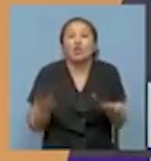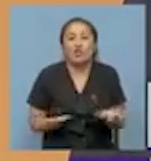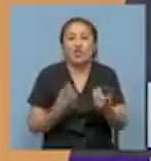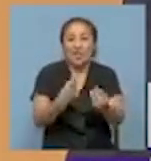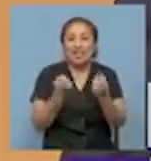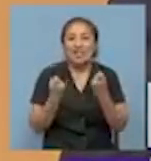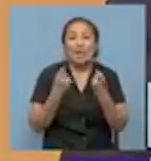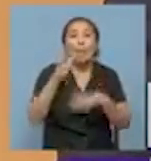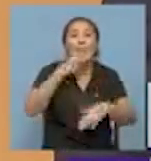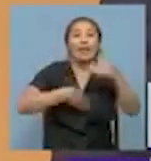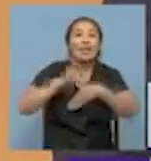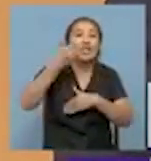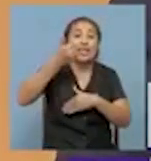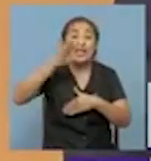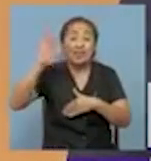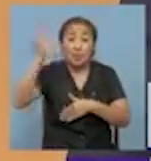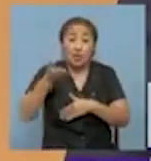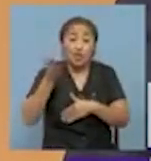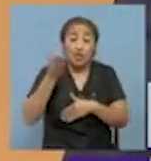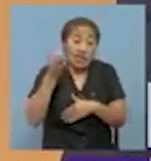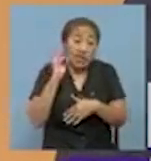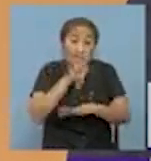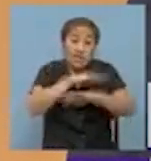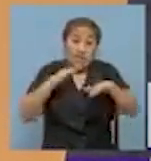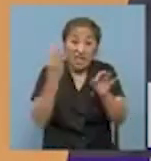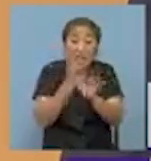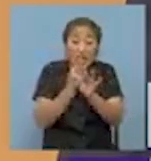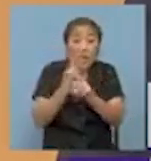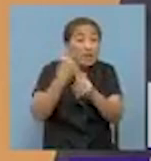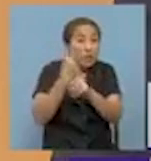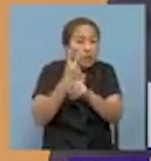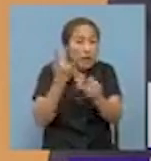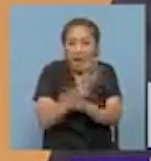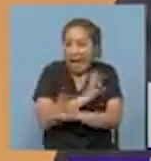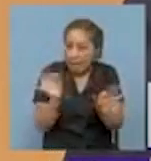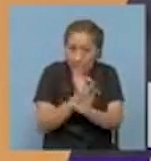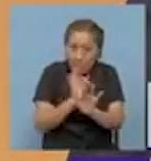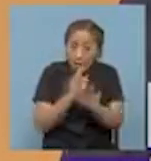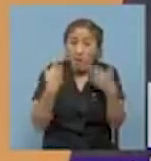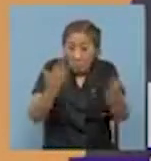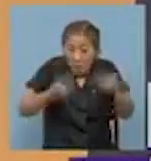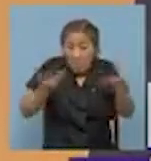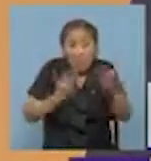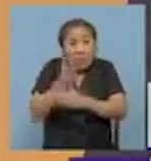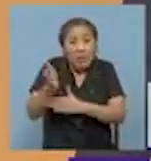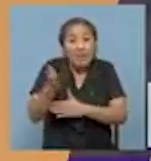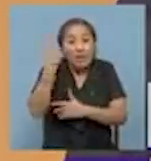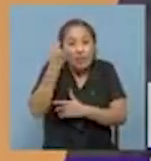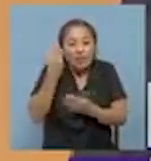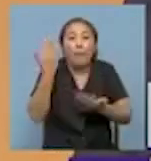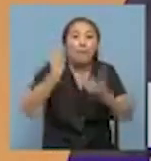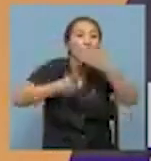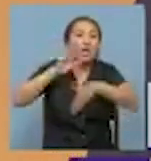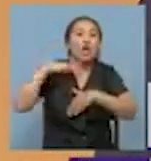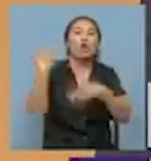el 60 por ciento de los chicos que no terminan la secundaria en la argentina la puedan terminar o para que aprendan mejor matemática o